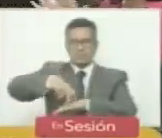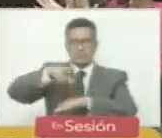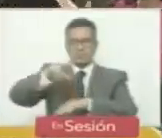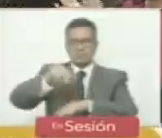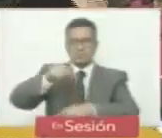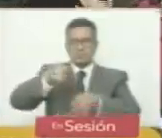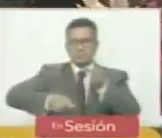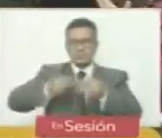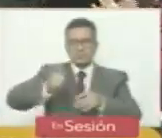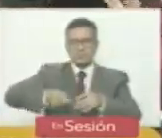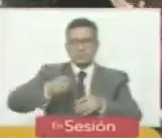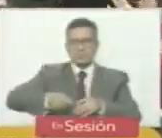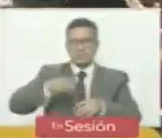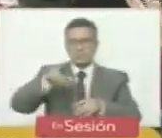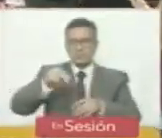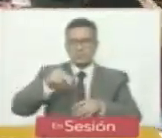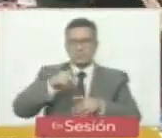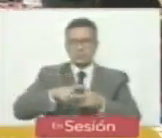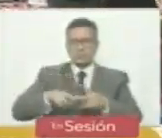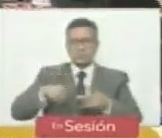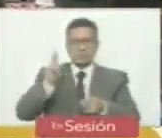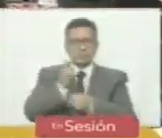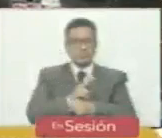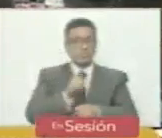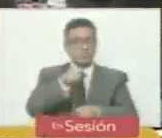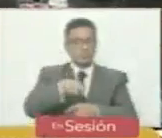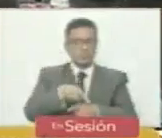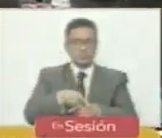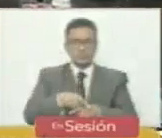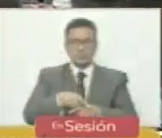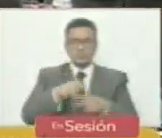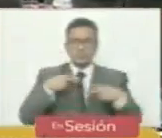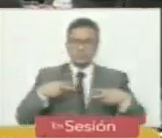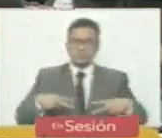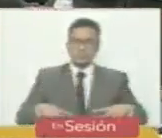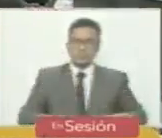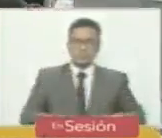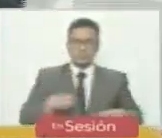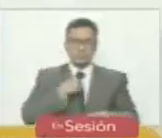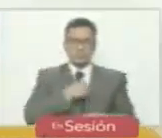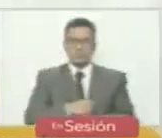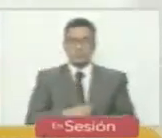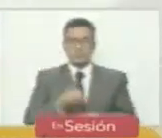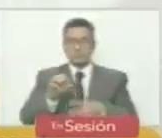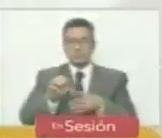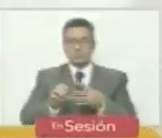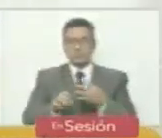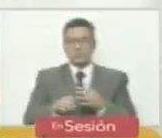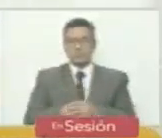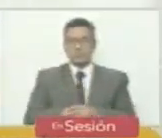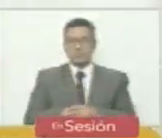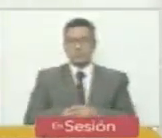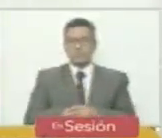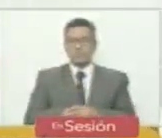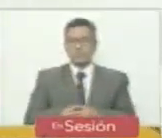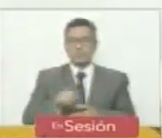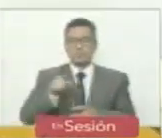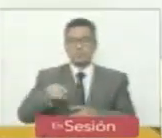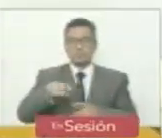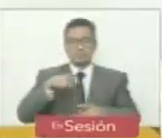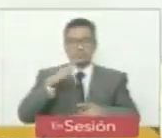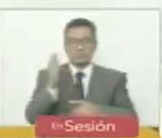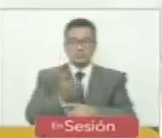justicia. Eso es una violación de derechos humanos elementales. Es una